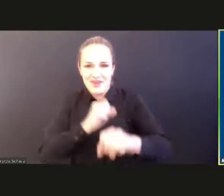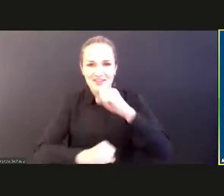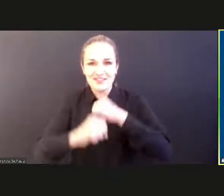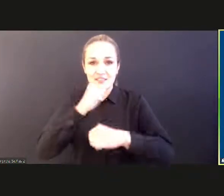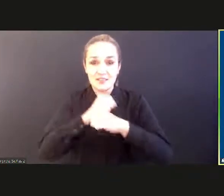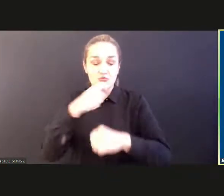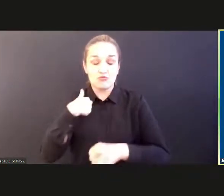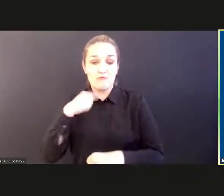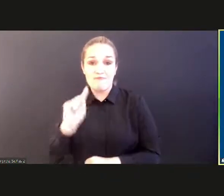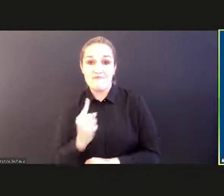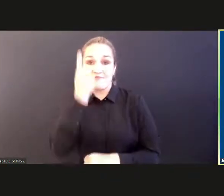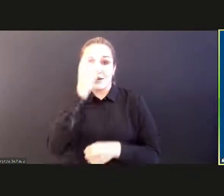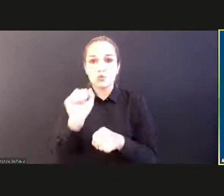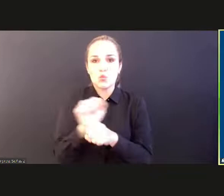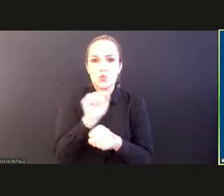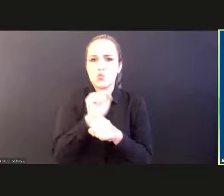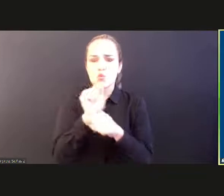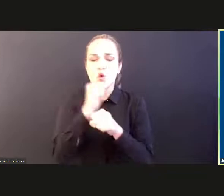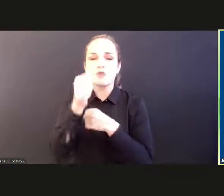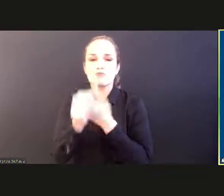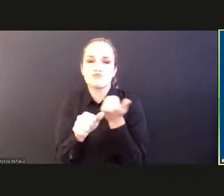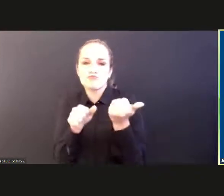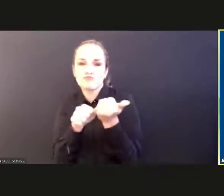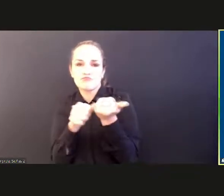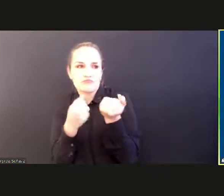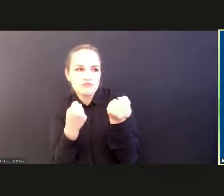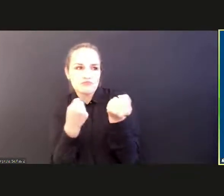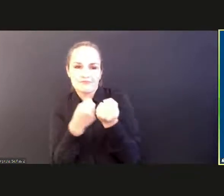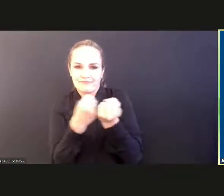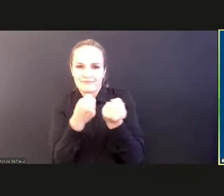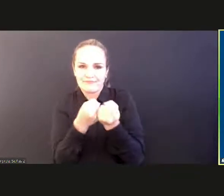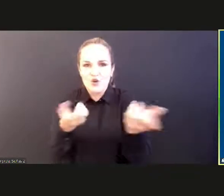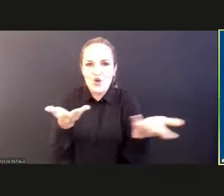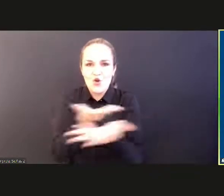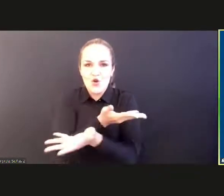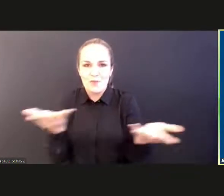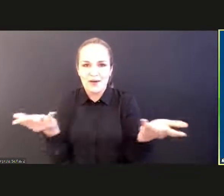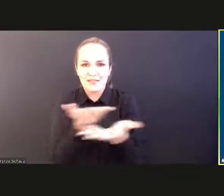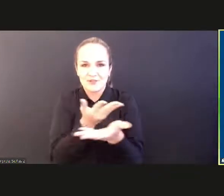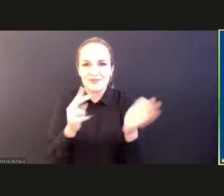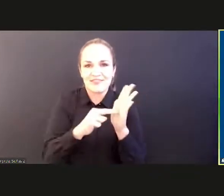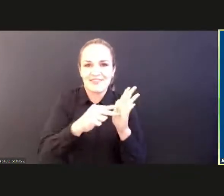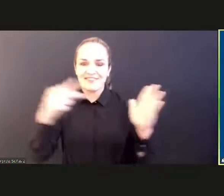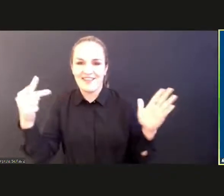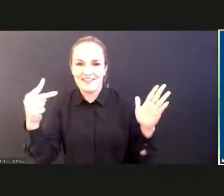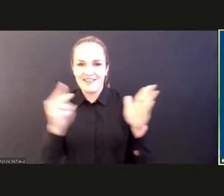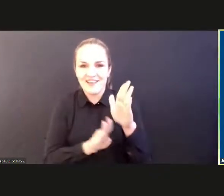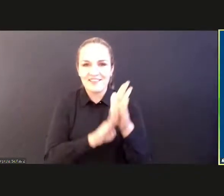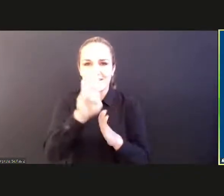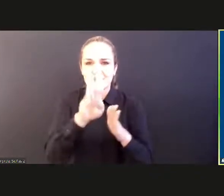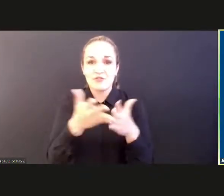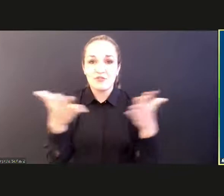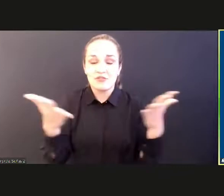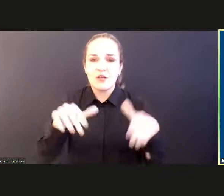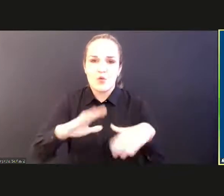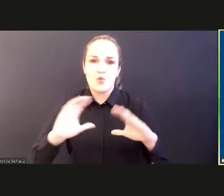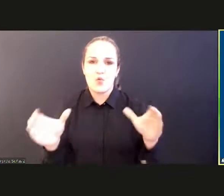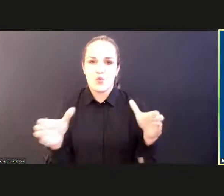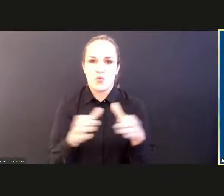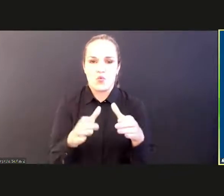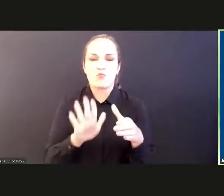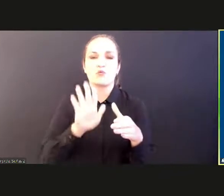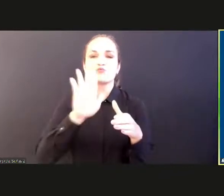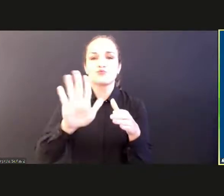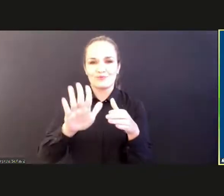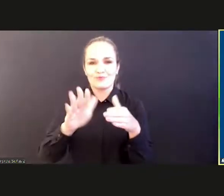asesor para cooperación técnica y desarrollo en la sede central de nuestro Partido Demócrata Cristiano.